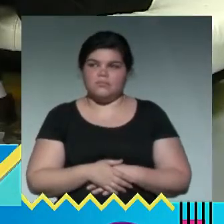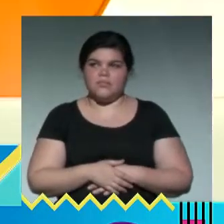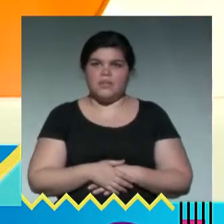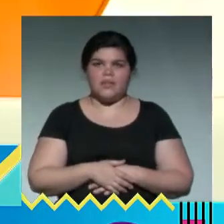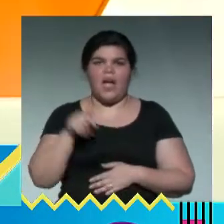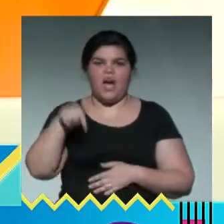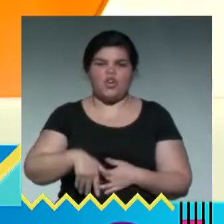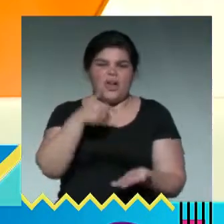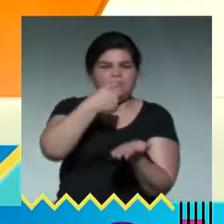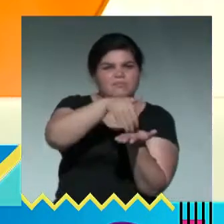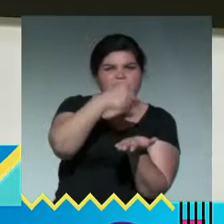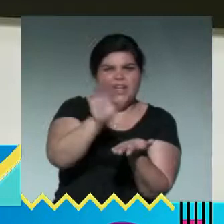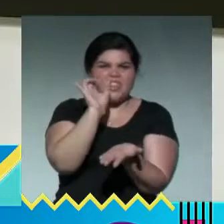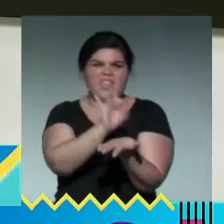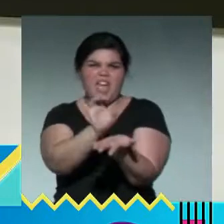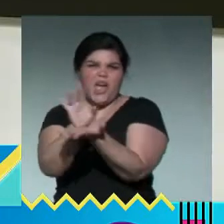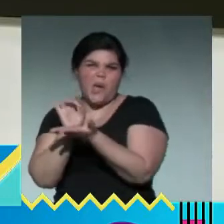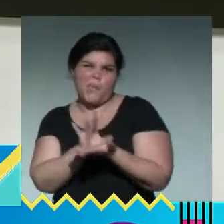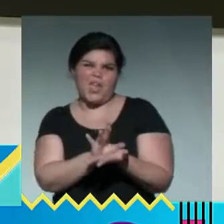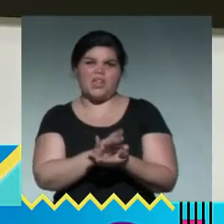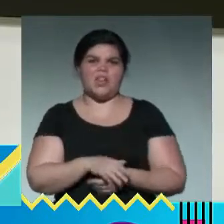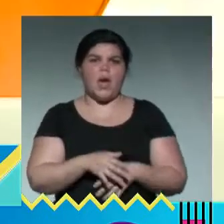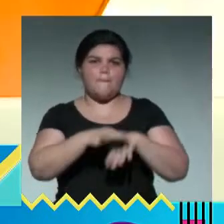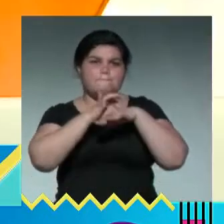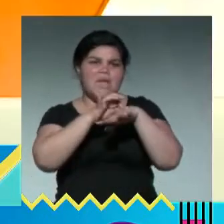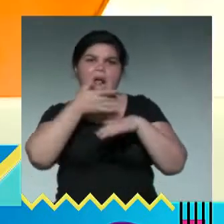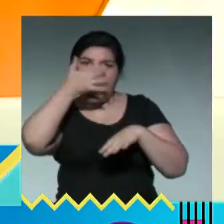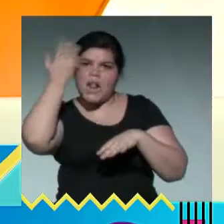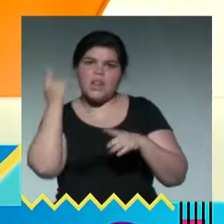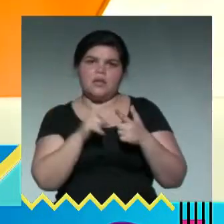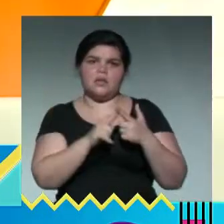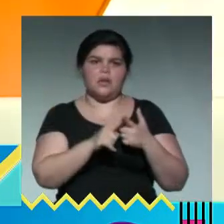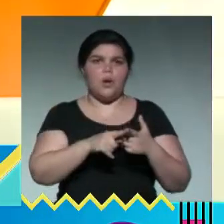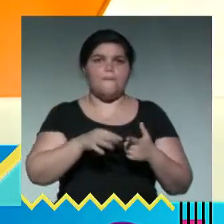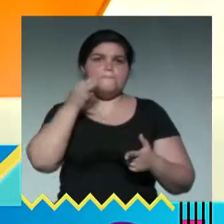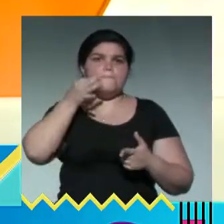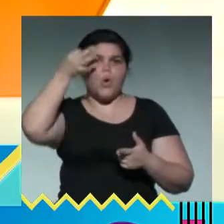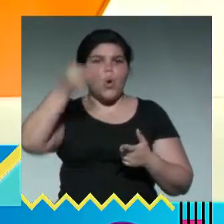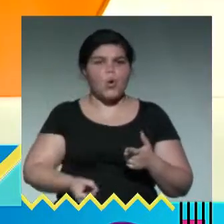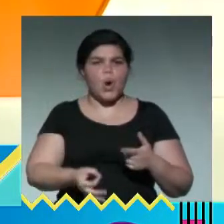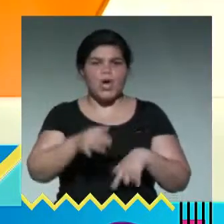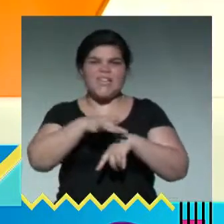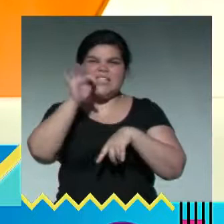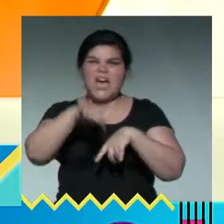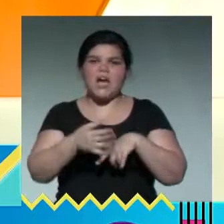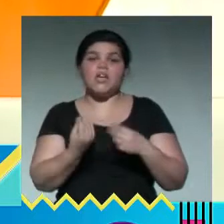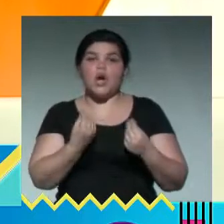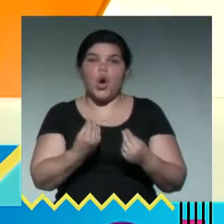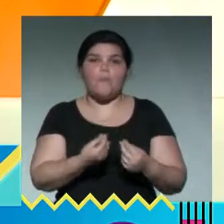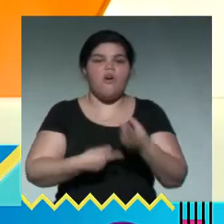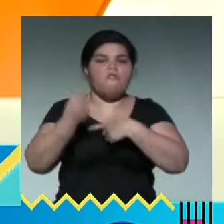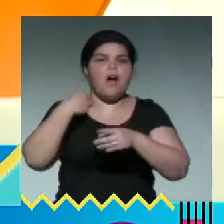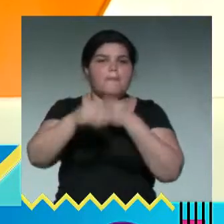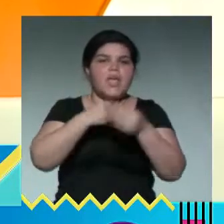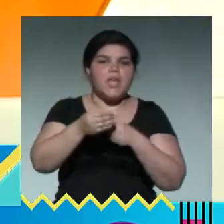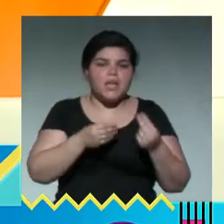se discriminó por el color de la piel, por la casta a la que pertenecía, por la pureza de la sangre, todo eso estuvo. Pero